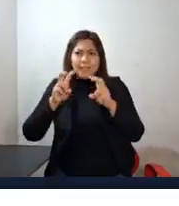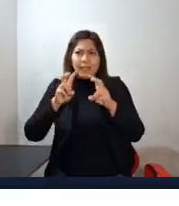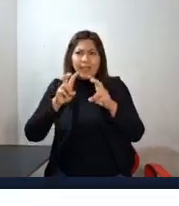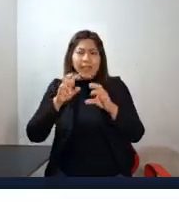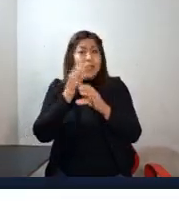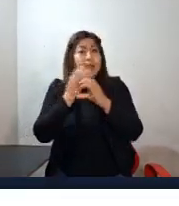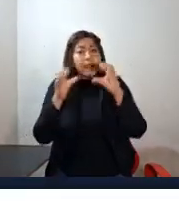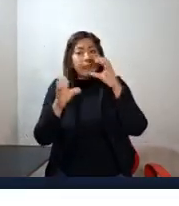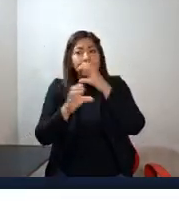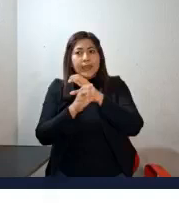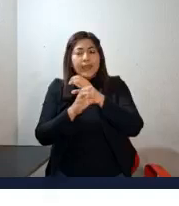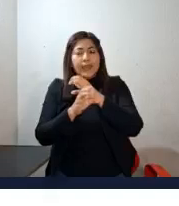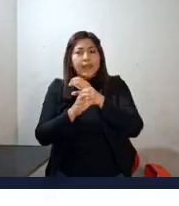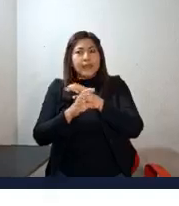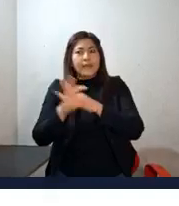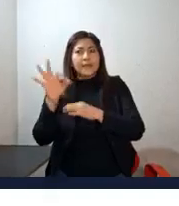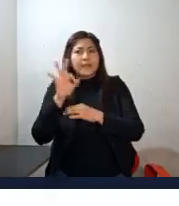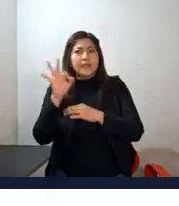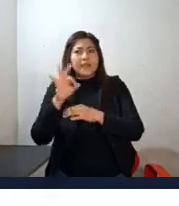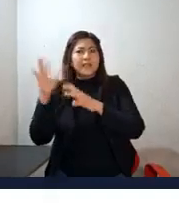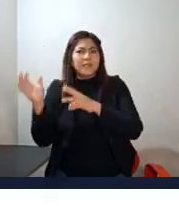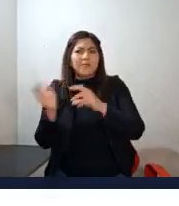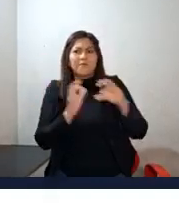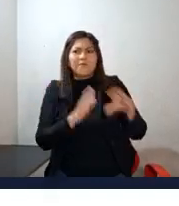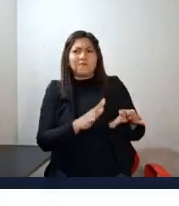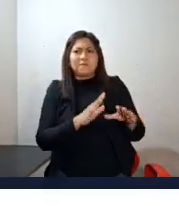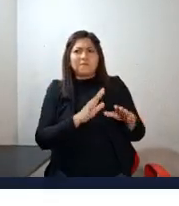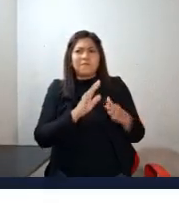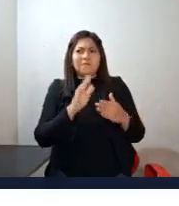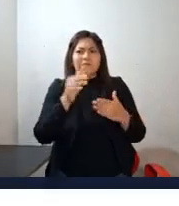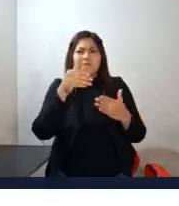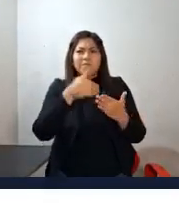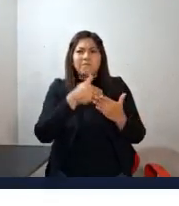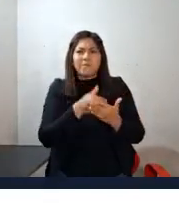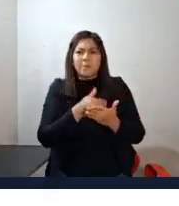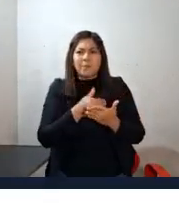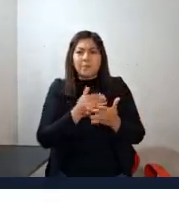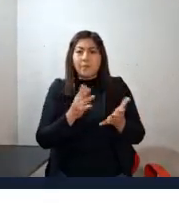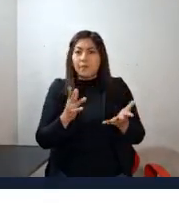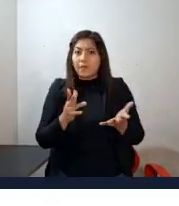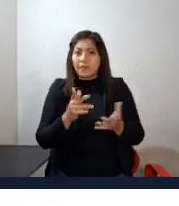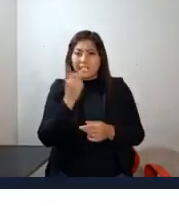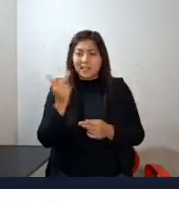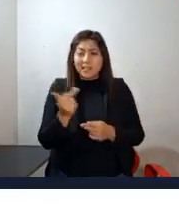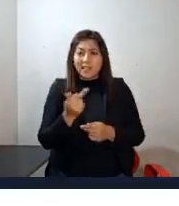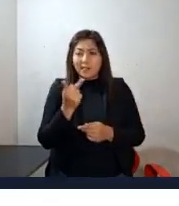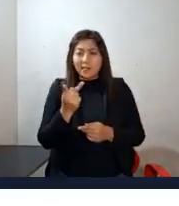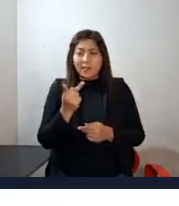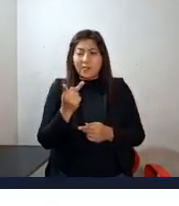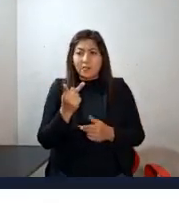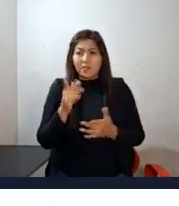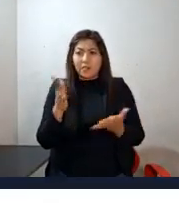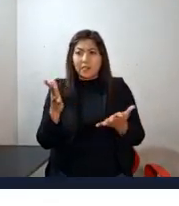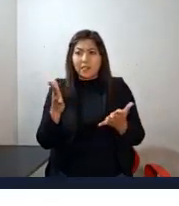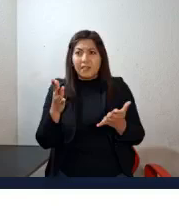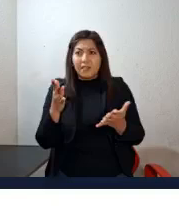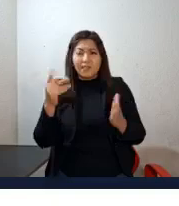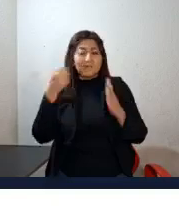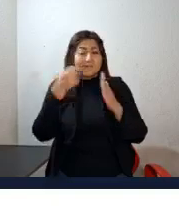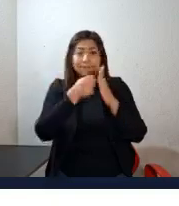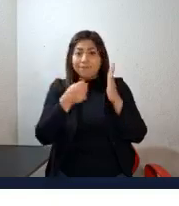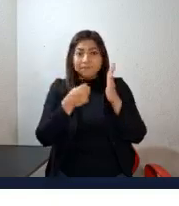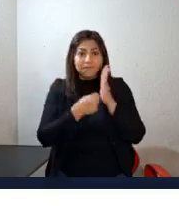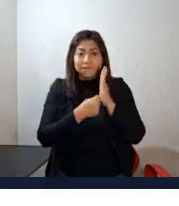violencia. Pues también, pues yo creo, o sea, en teoría, bueno, aquí habría que preguntar, pues tampoco tienen un testamento